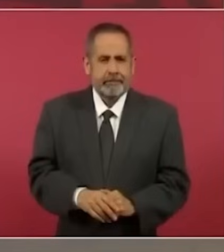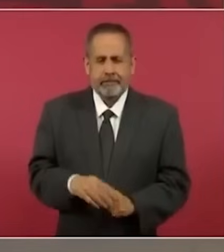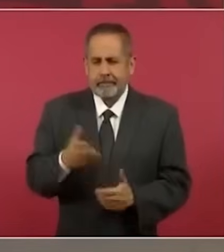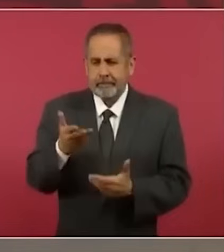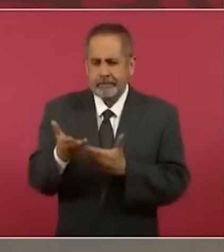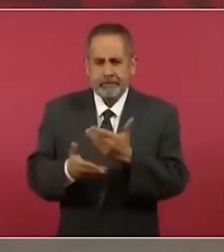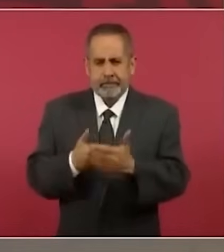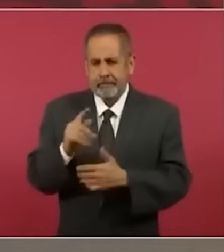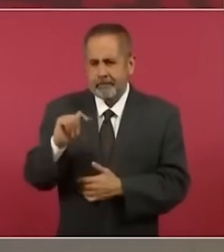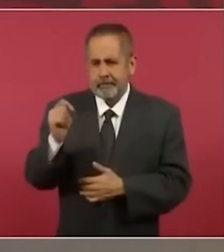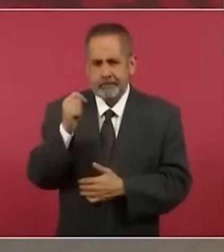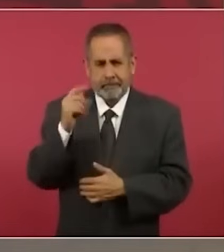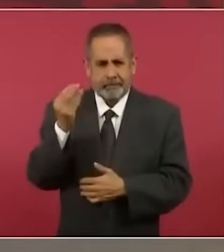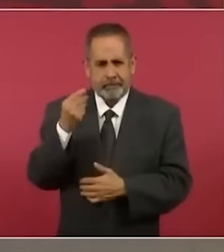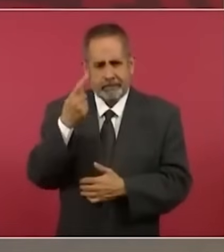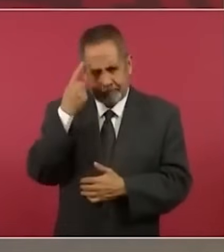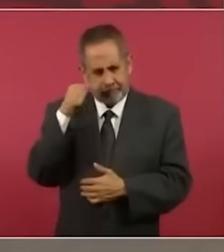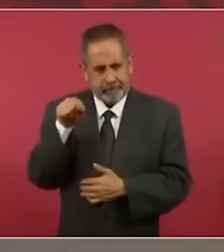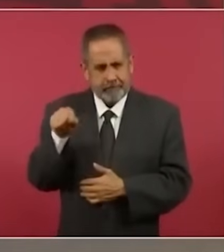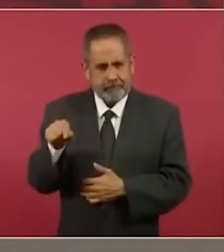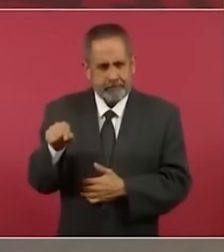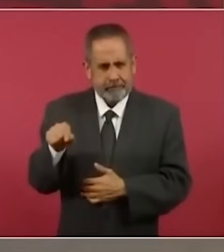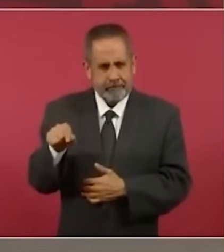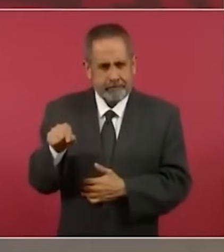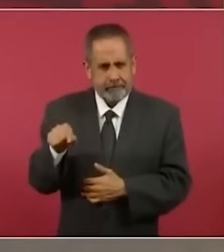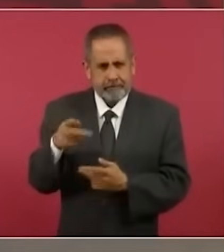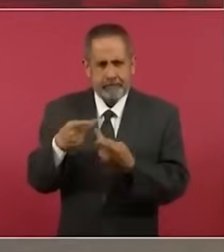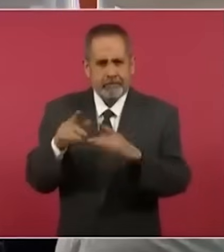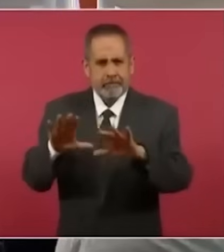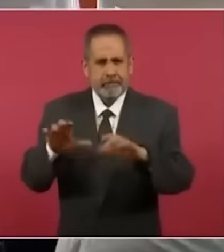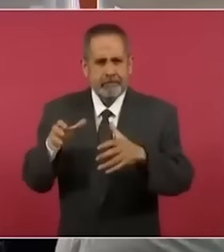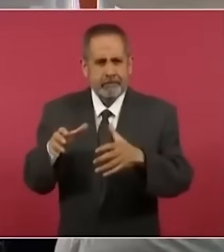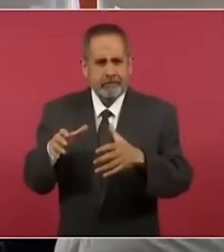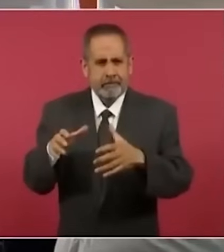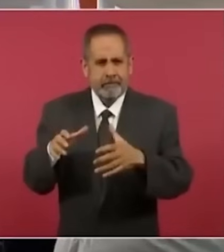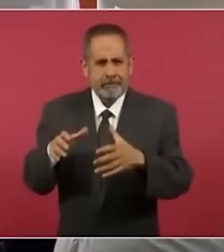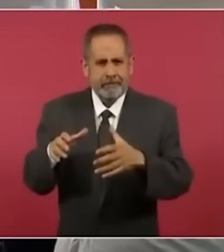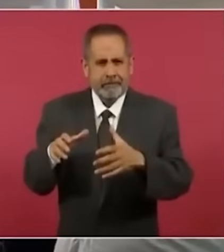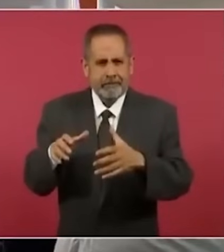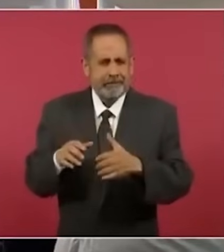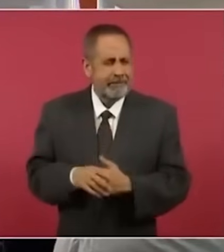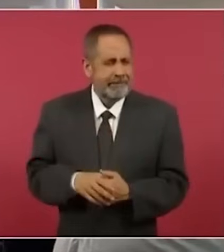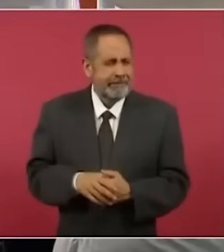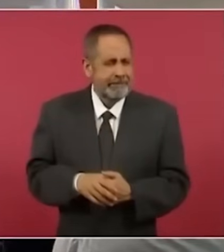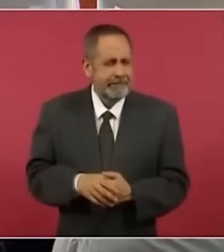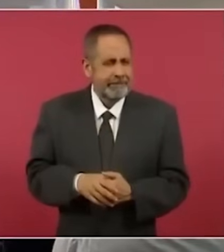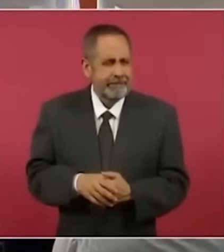Servicio Técnico de Secretaría Técnica del Pleno. Secretaría Técnica del Pleno.